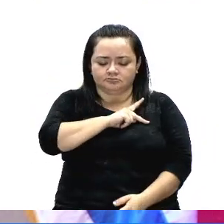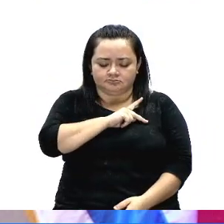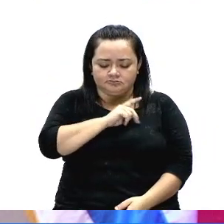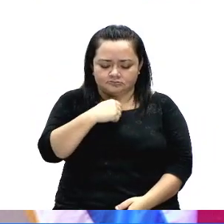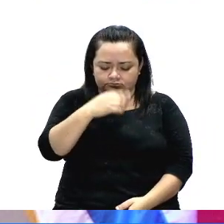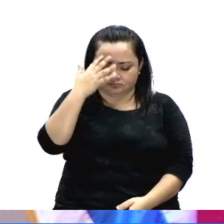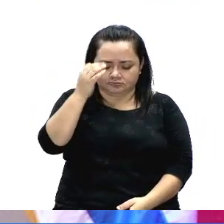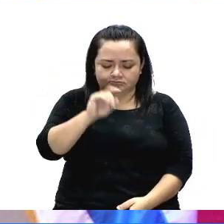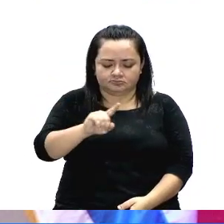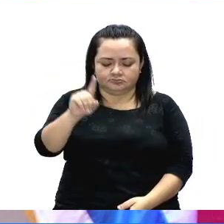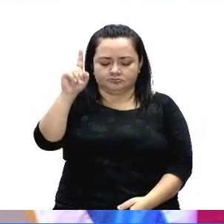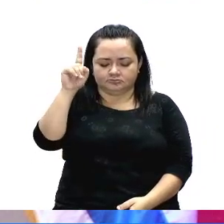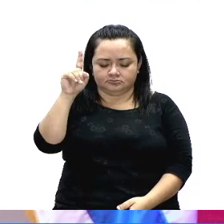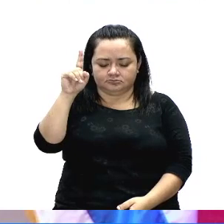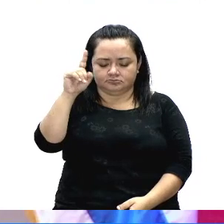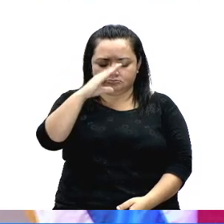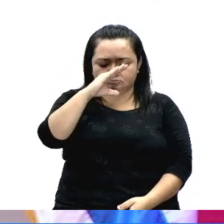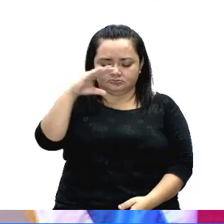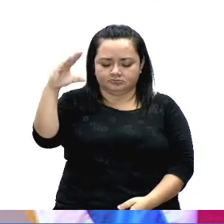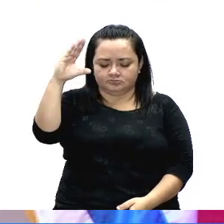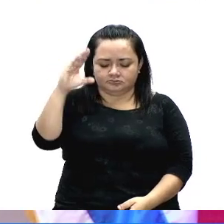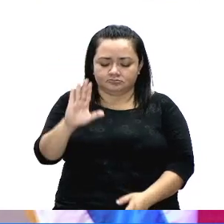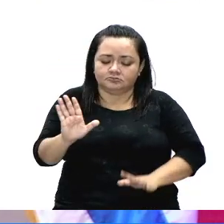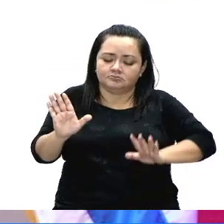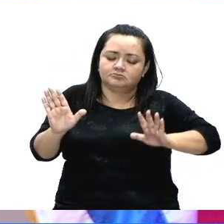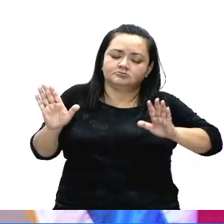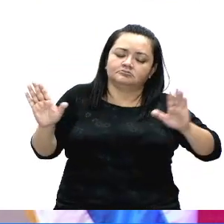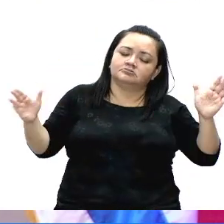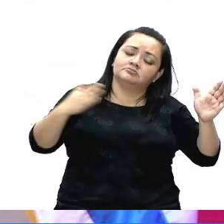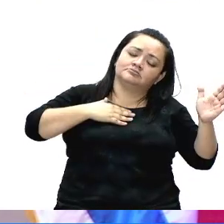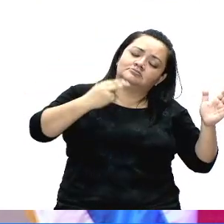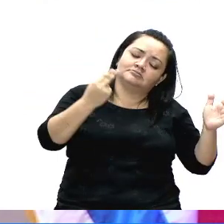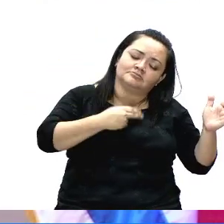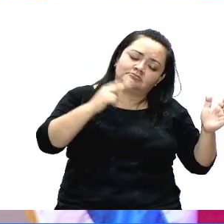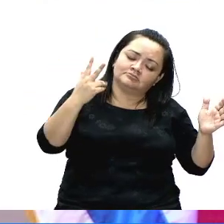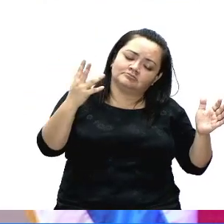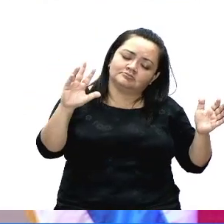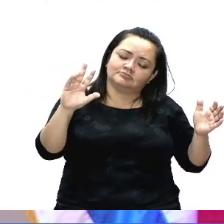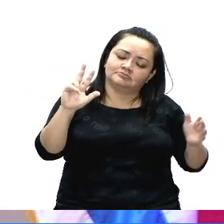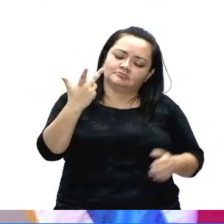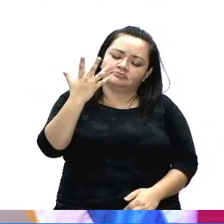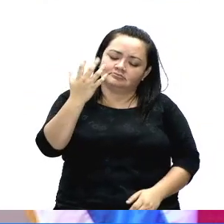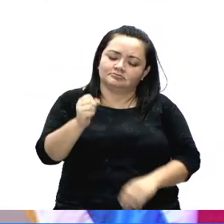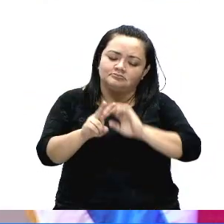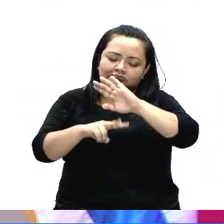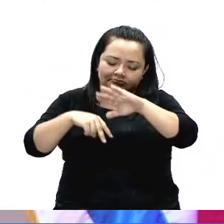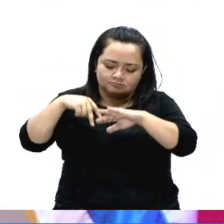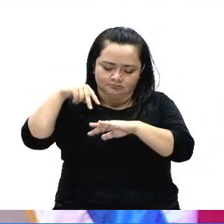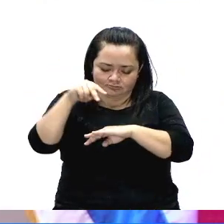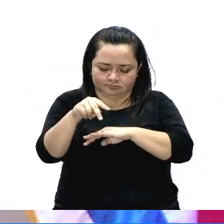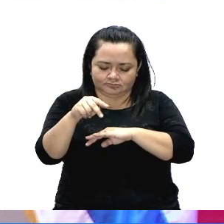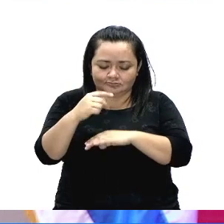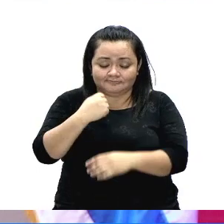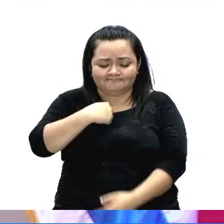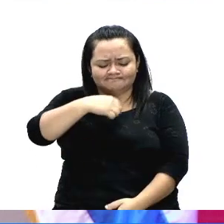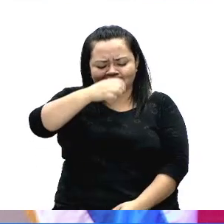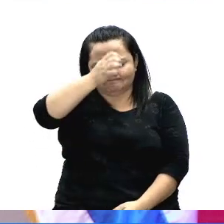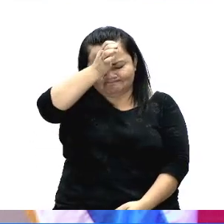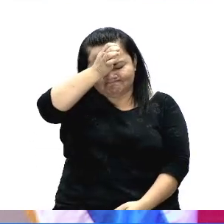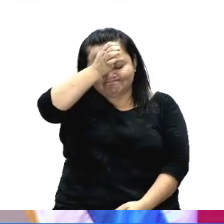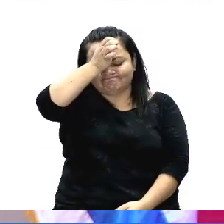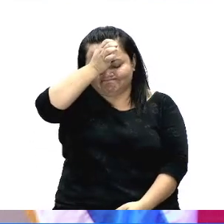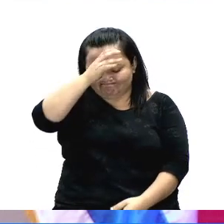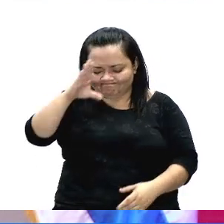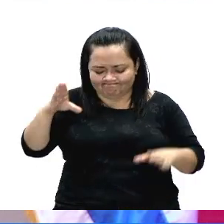yo creo que tú eres dios te moriste en la cruz por mis pecados y resucitar al tercer día me